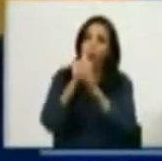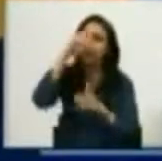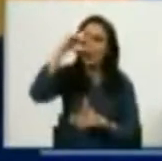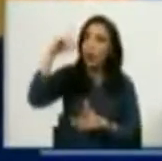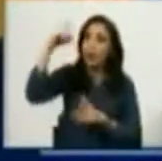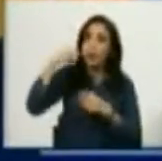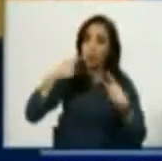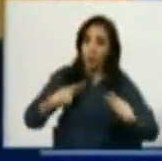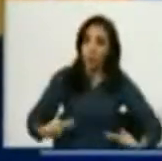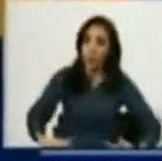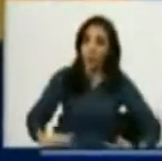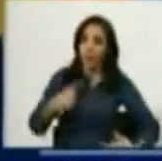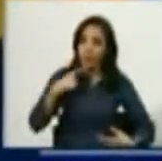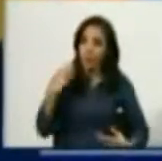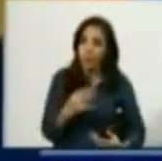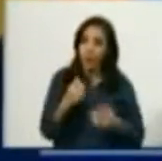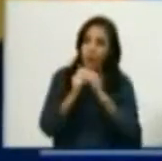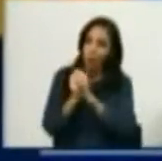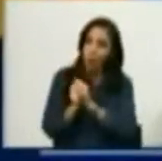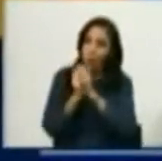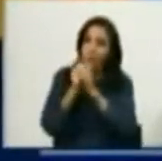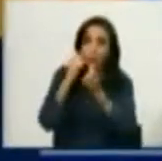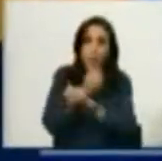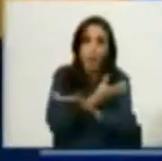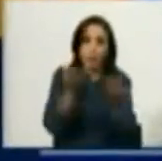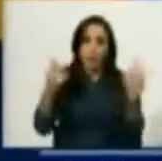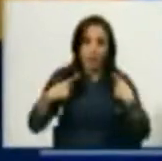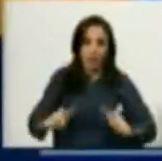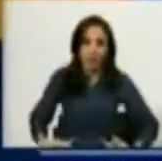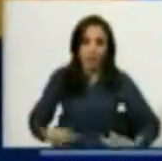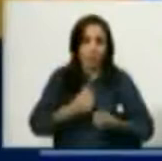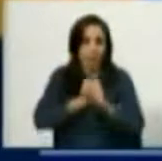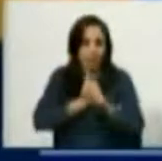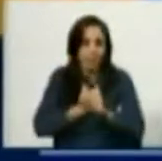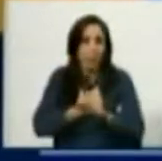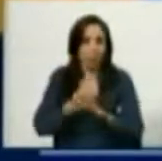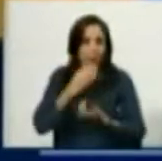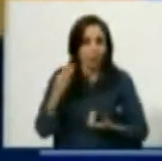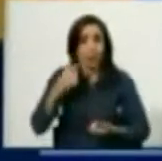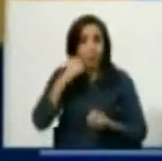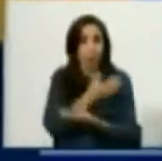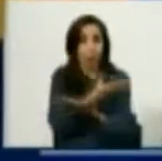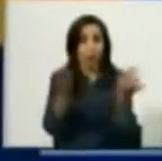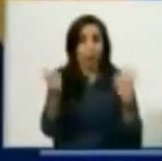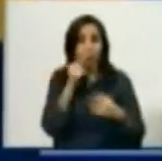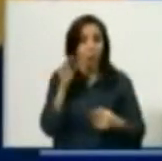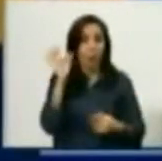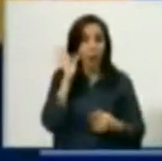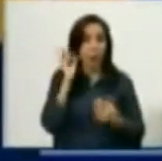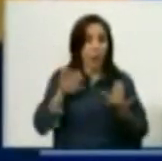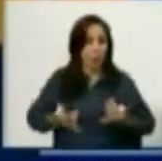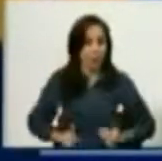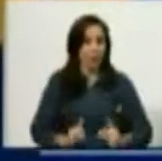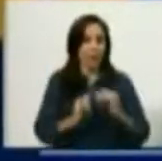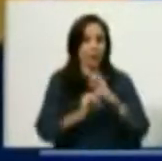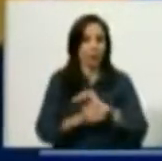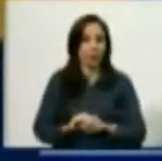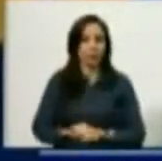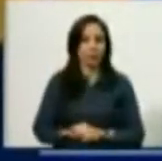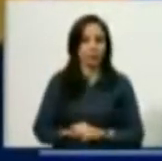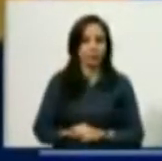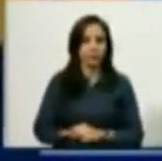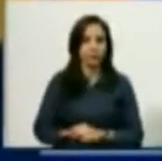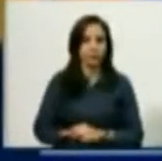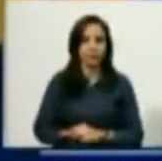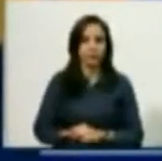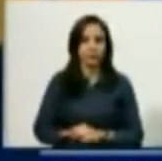vida para ustedes y para ellos y ellas mis hijas mis hijos y por eso